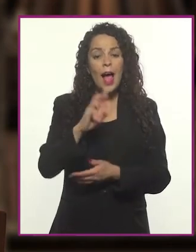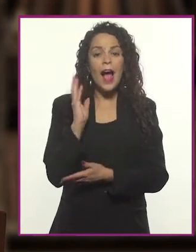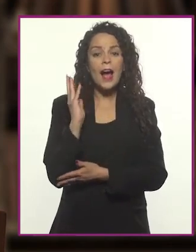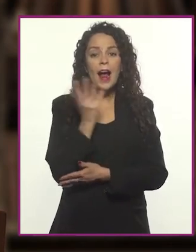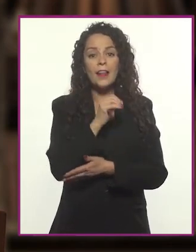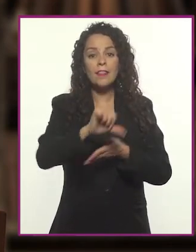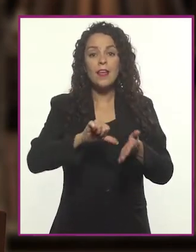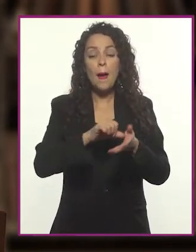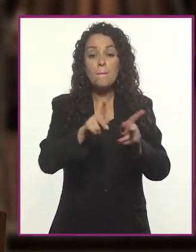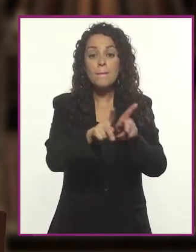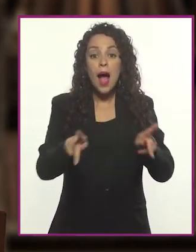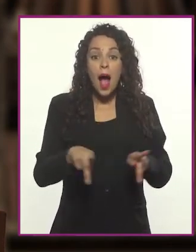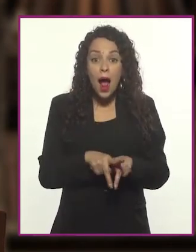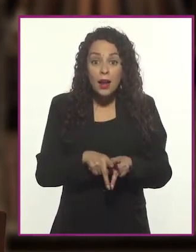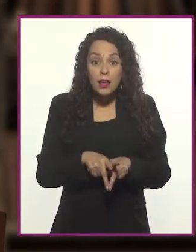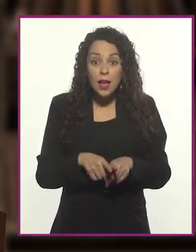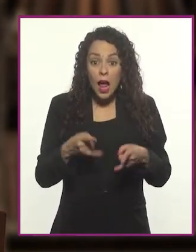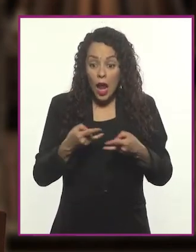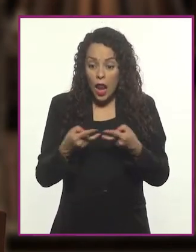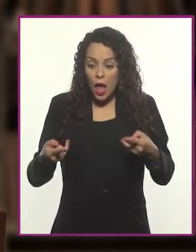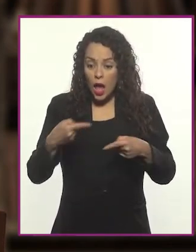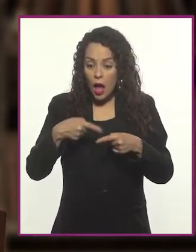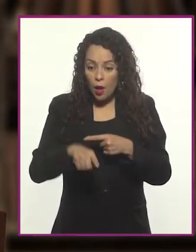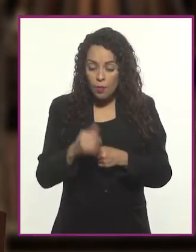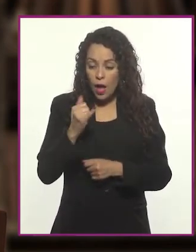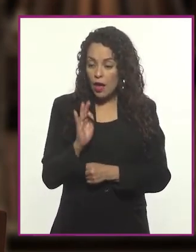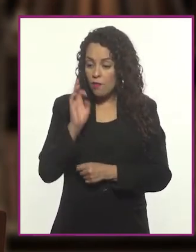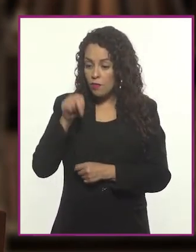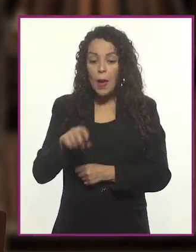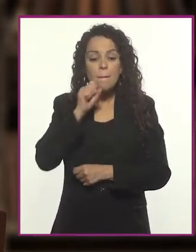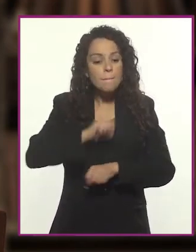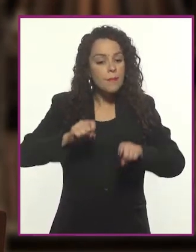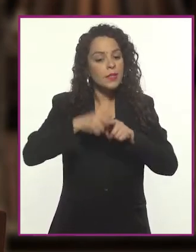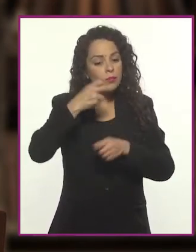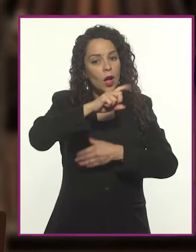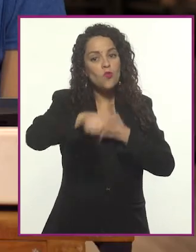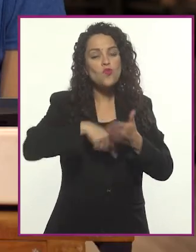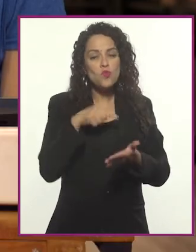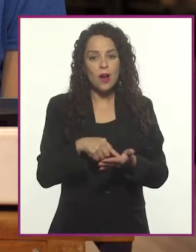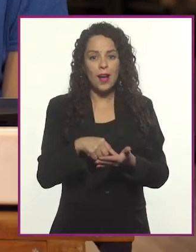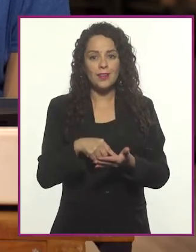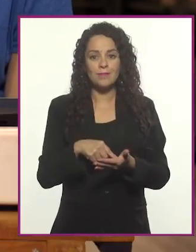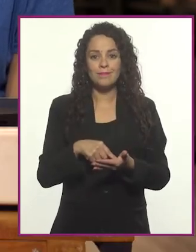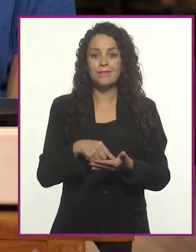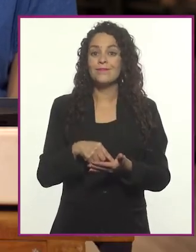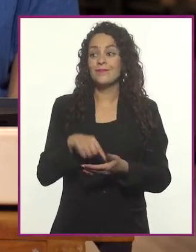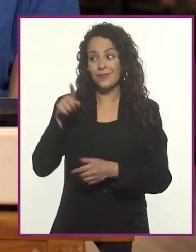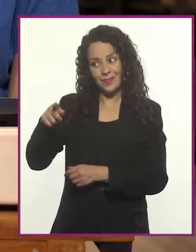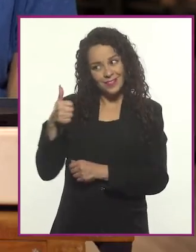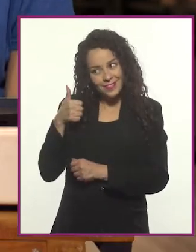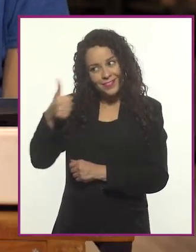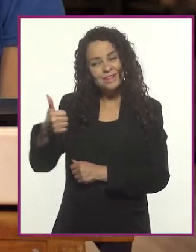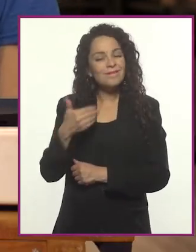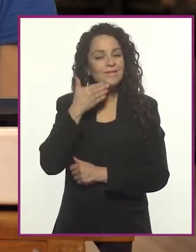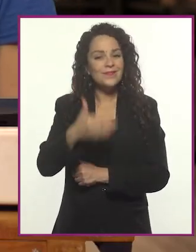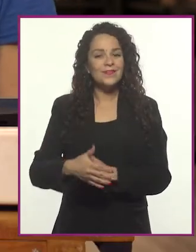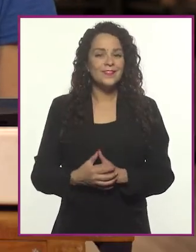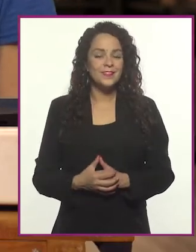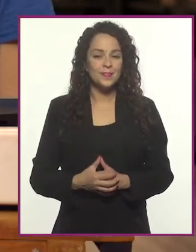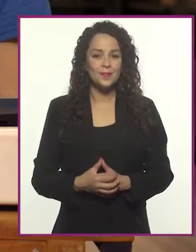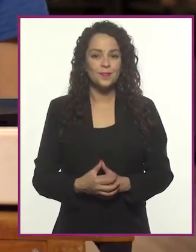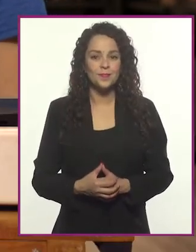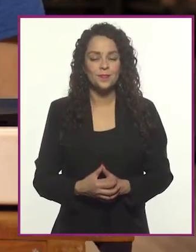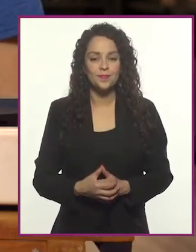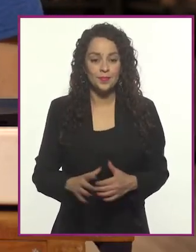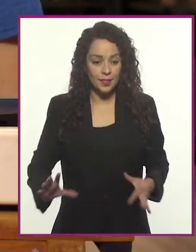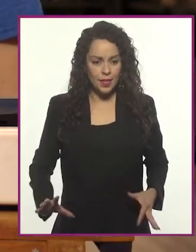parque. Y la historia comienza y termina en ese mismo espacio. ¡Ay! Tenga su like.